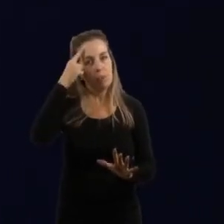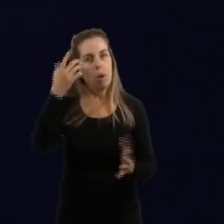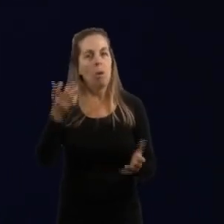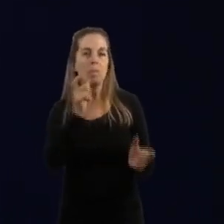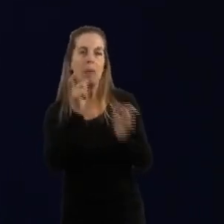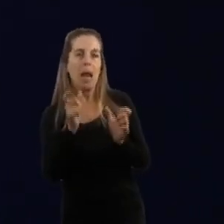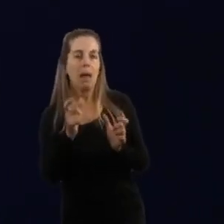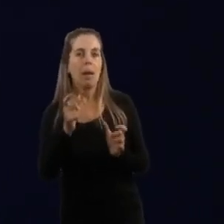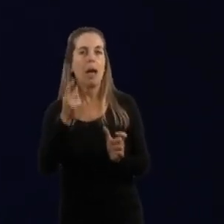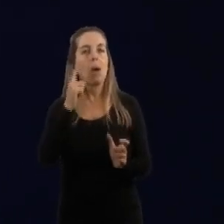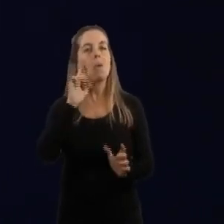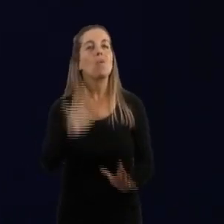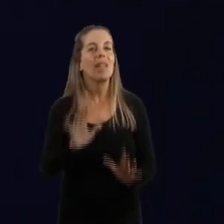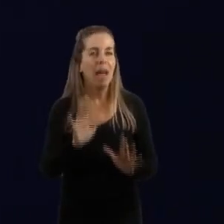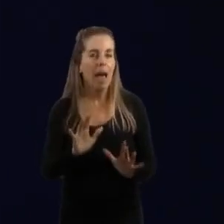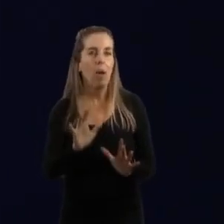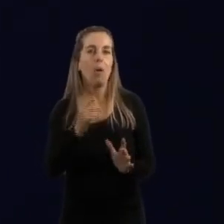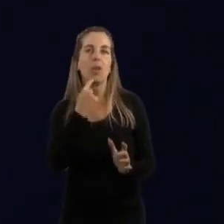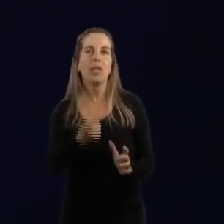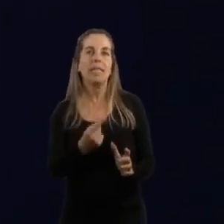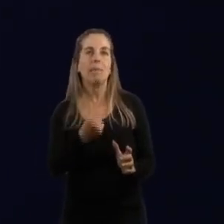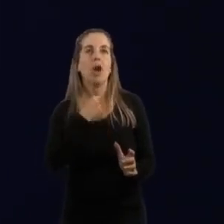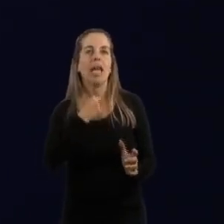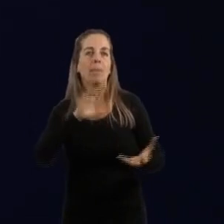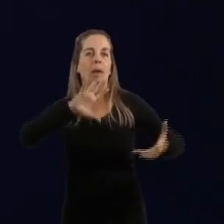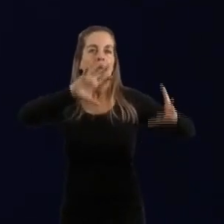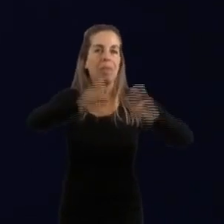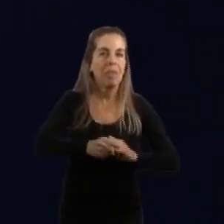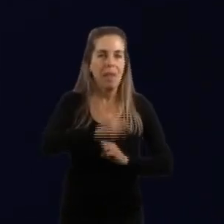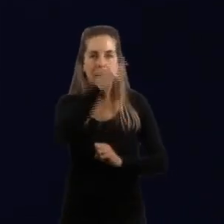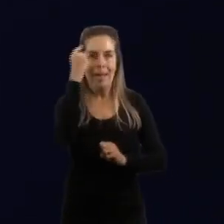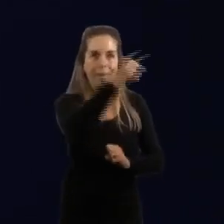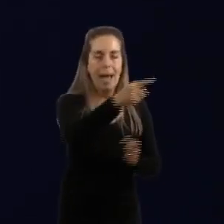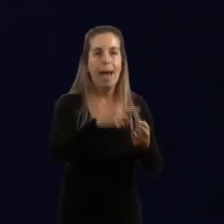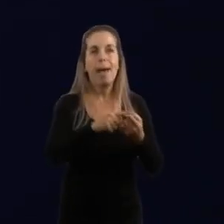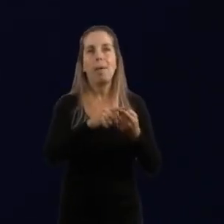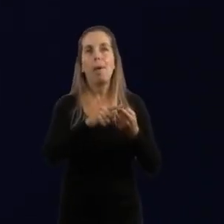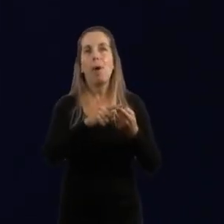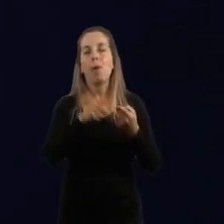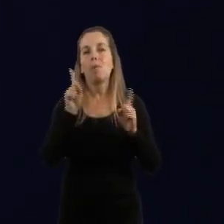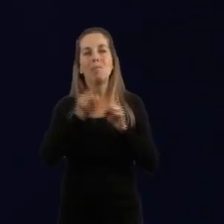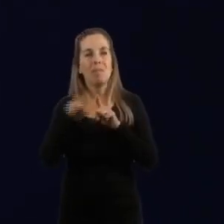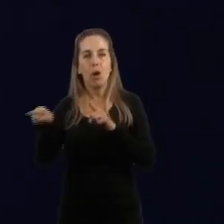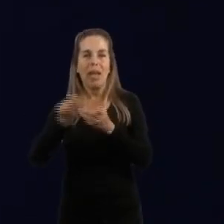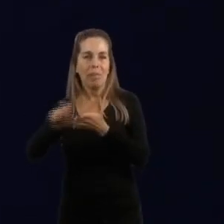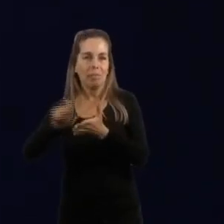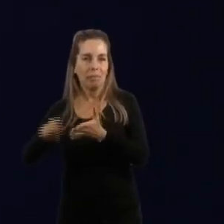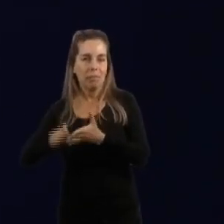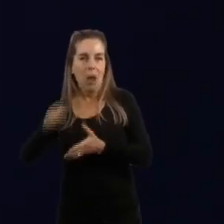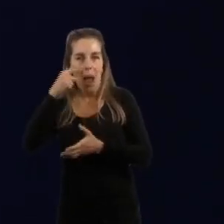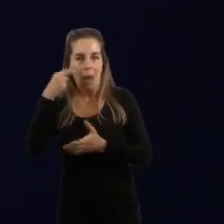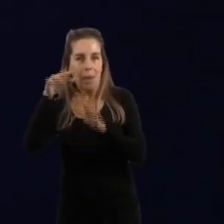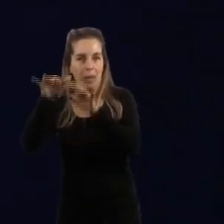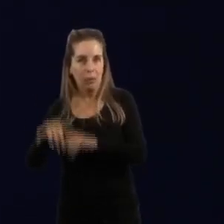si uno quiere o no destruir el Estado, estas cuestiones, este juego de palabras que utiliza en la carta, o